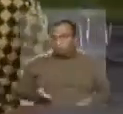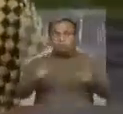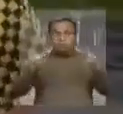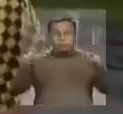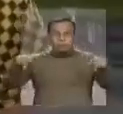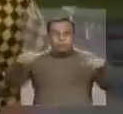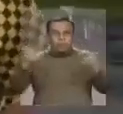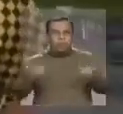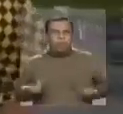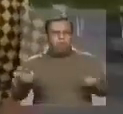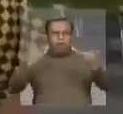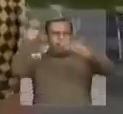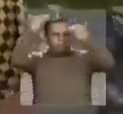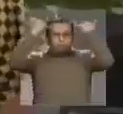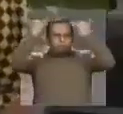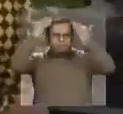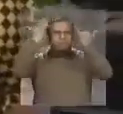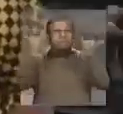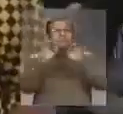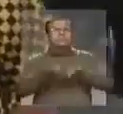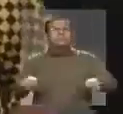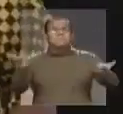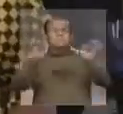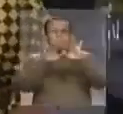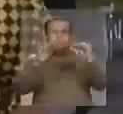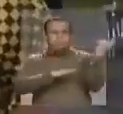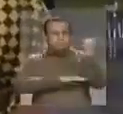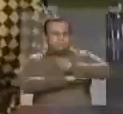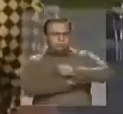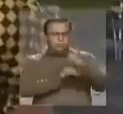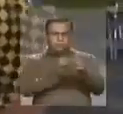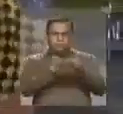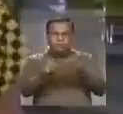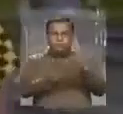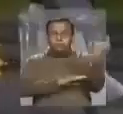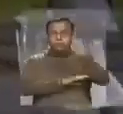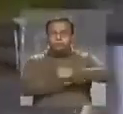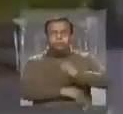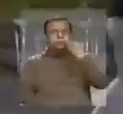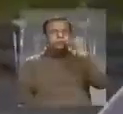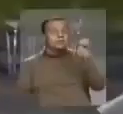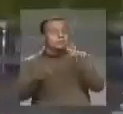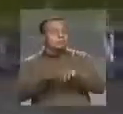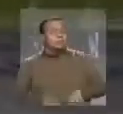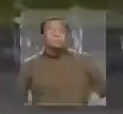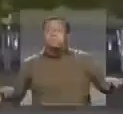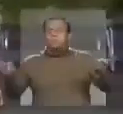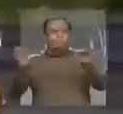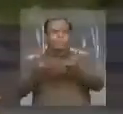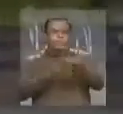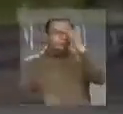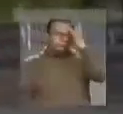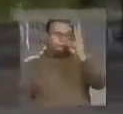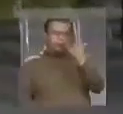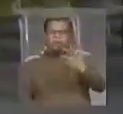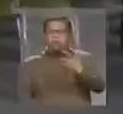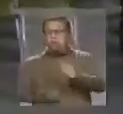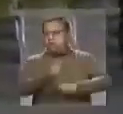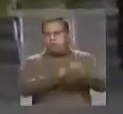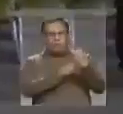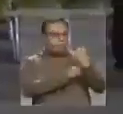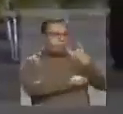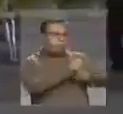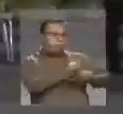bienvenida ahora. Y bueno, cuéntanos por qué es importante celebrar este Día de la Mujer Afro. Bueno, es muy importante porque hace muchos